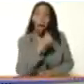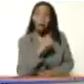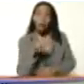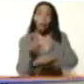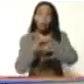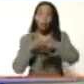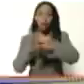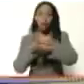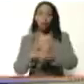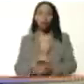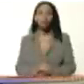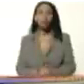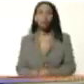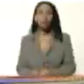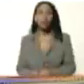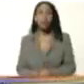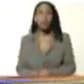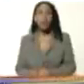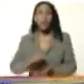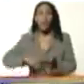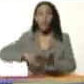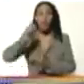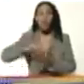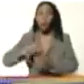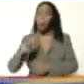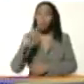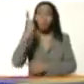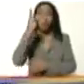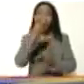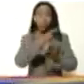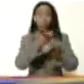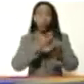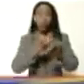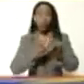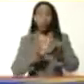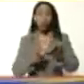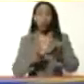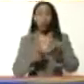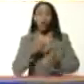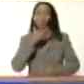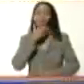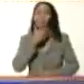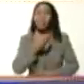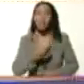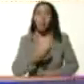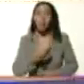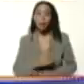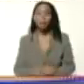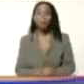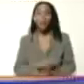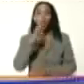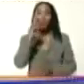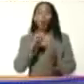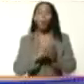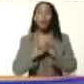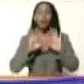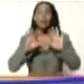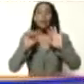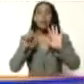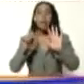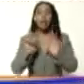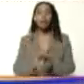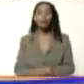desde la firma del primer documento en diciembre dos mil dieciséis